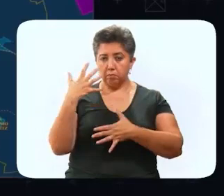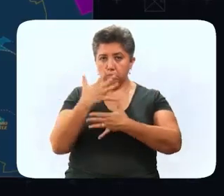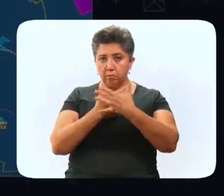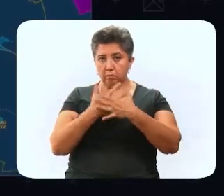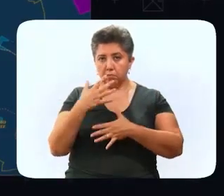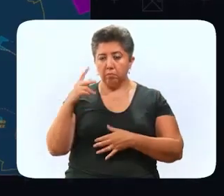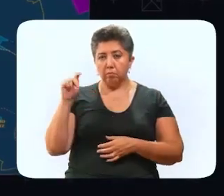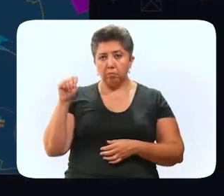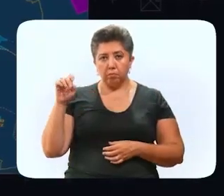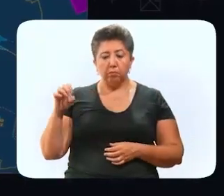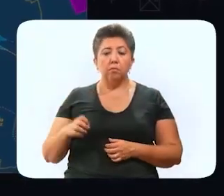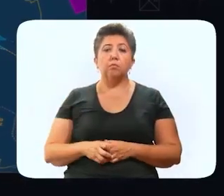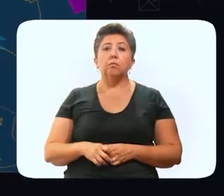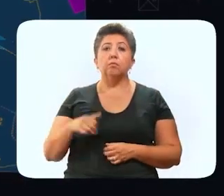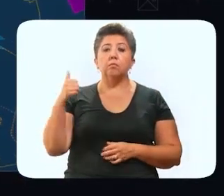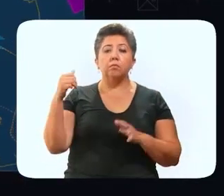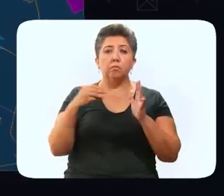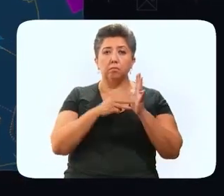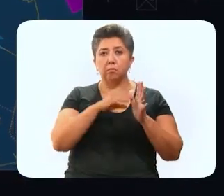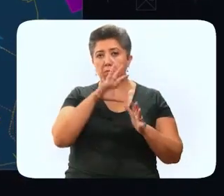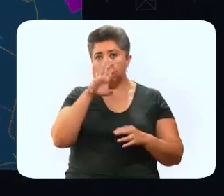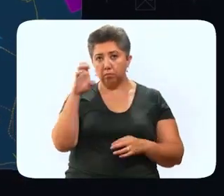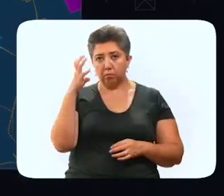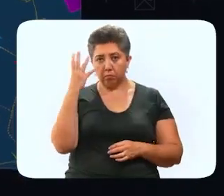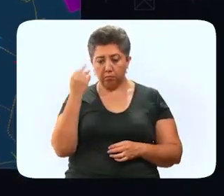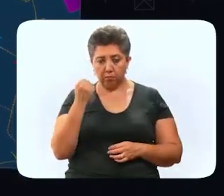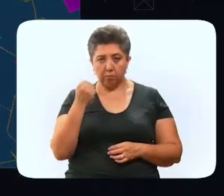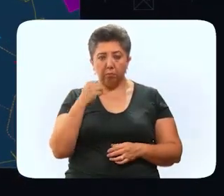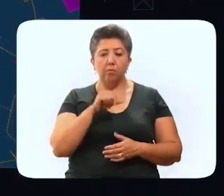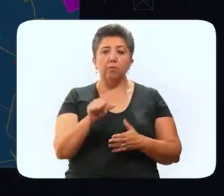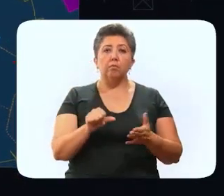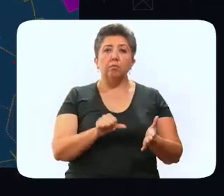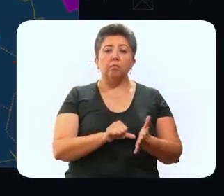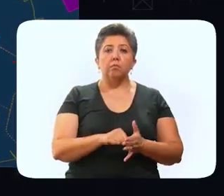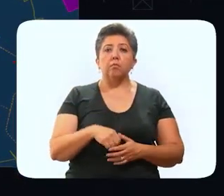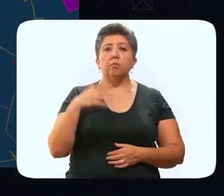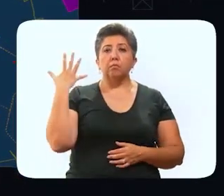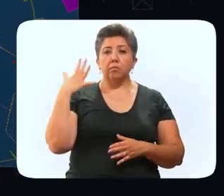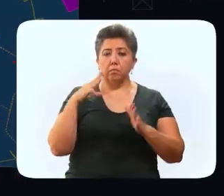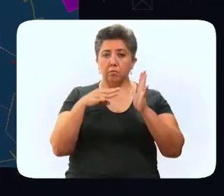16.715 en la zona oriente, 6.509 en la zona centro,